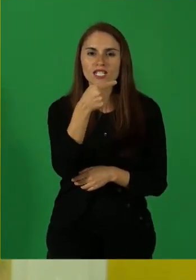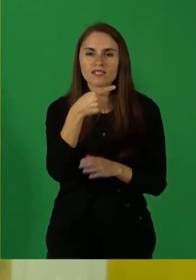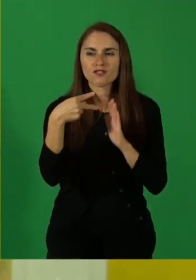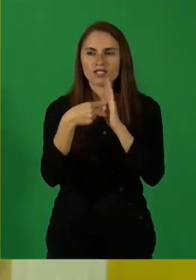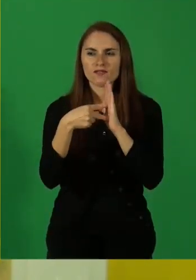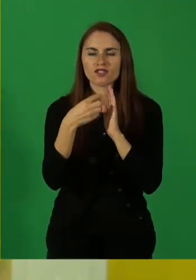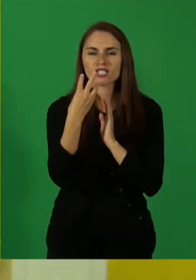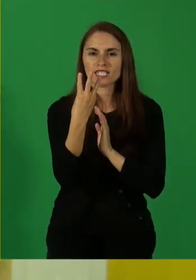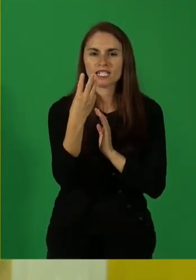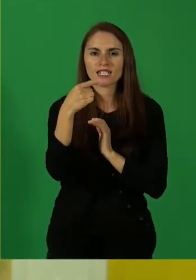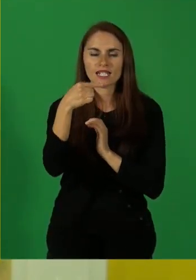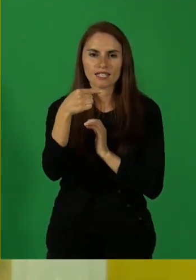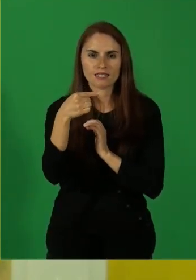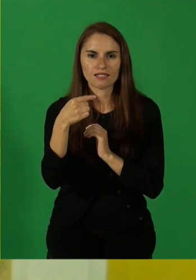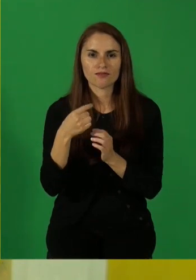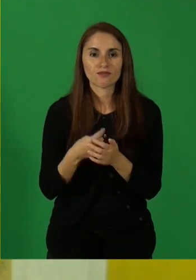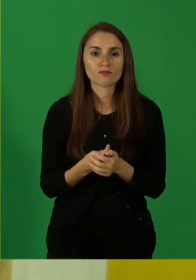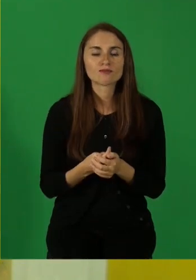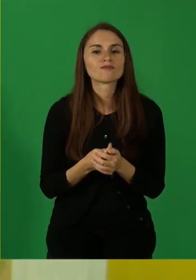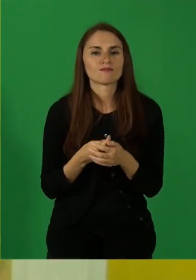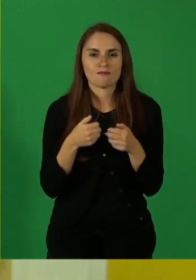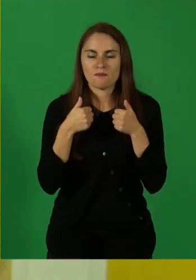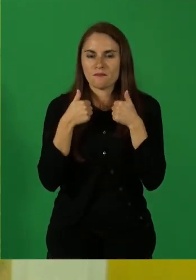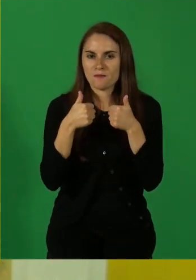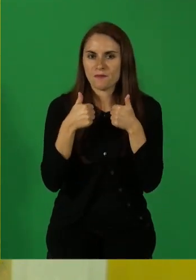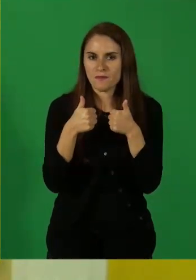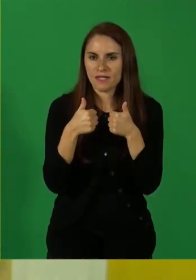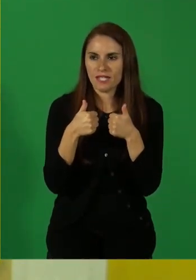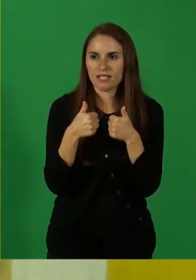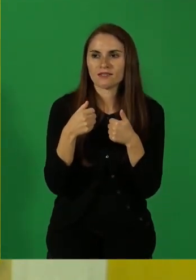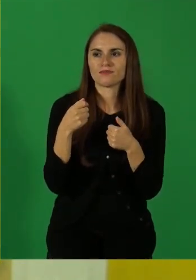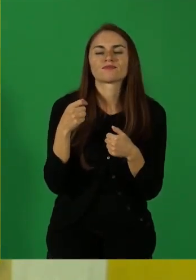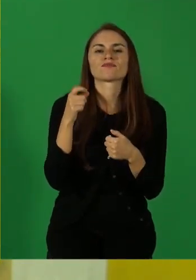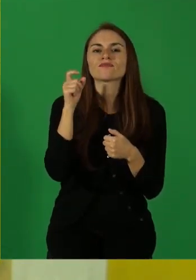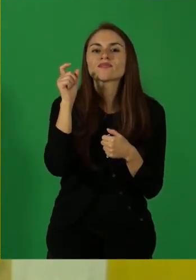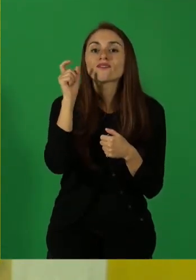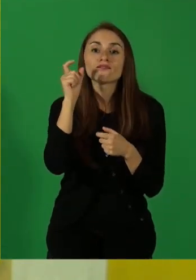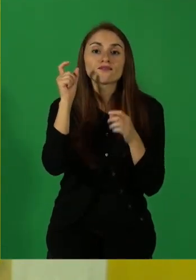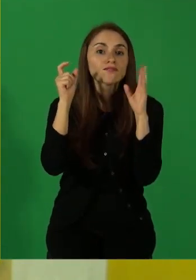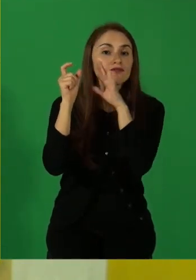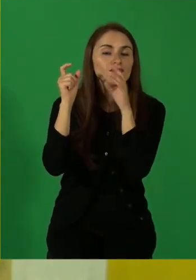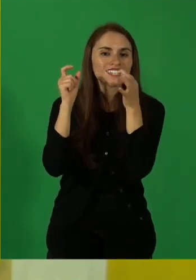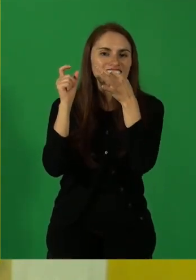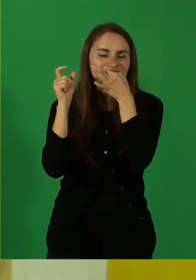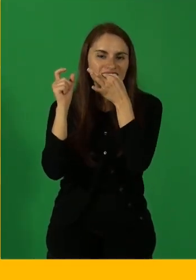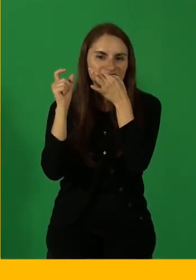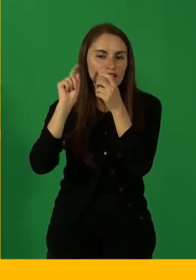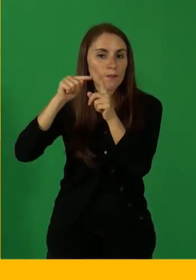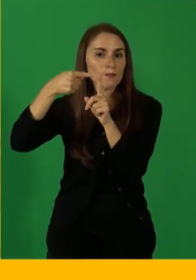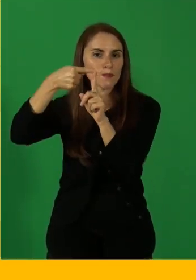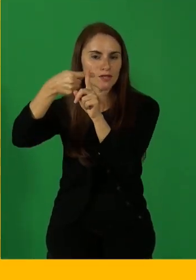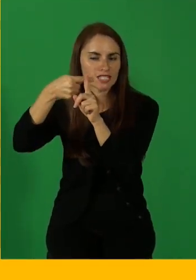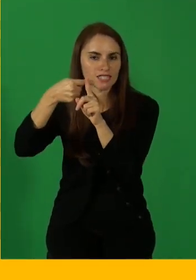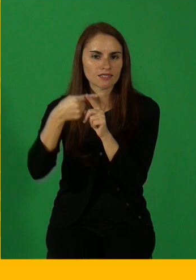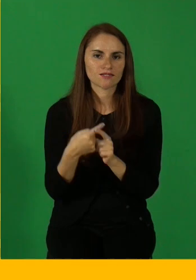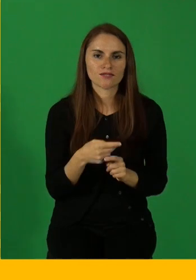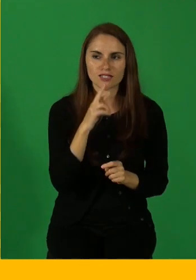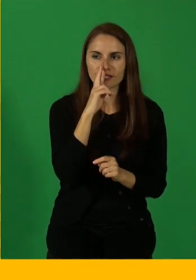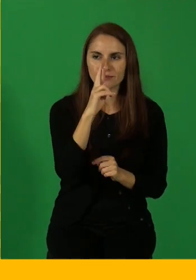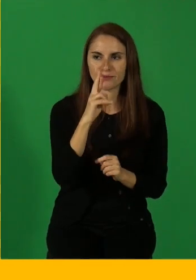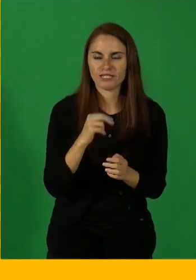dividido en 3 negativo. Muy bien. Tenemos las fichas verde, por lo tanto sería positivo